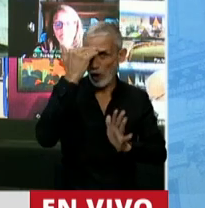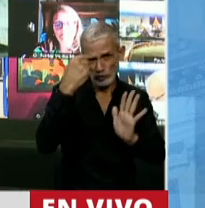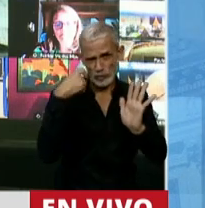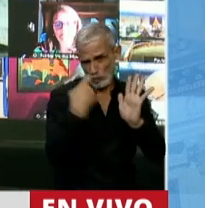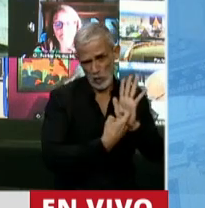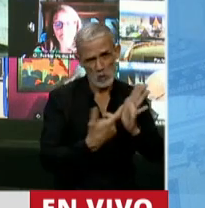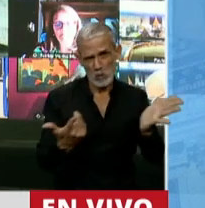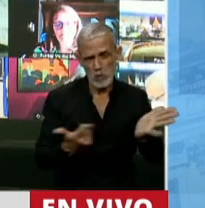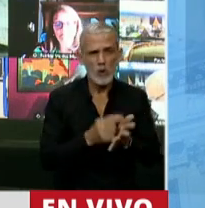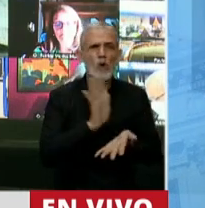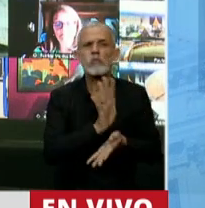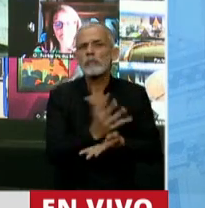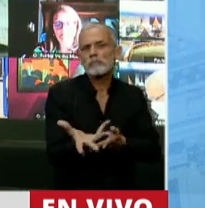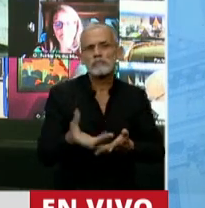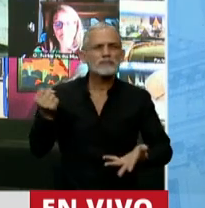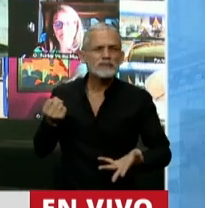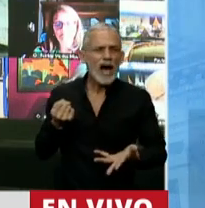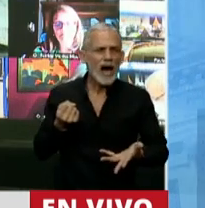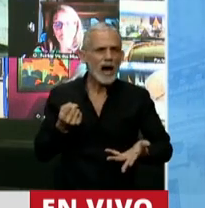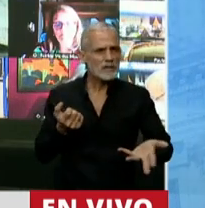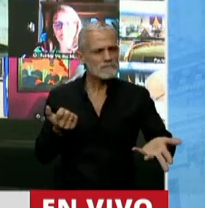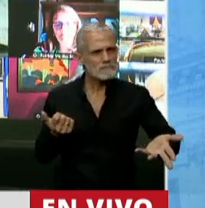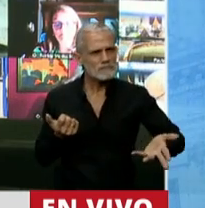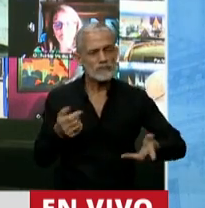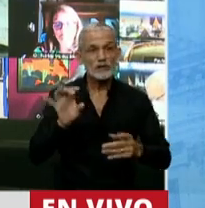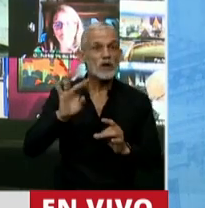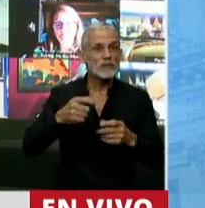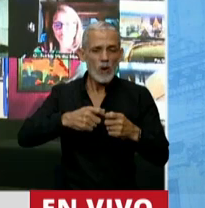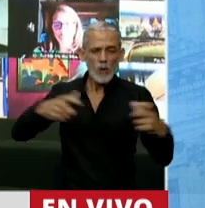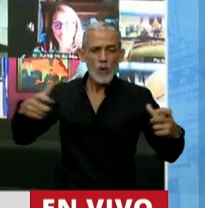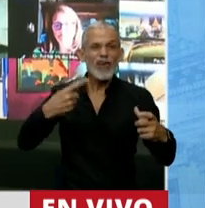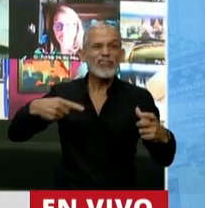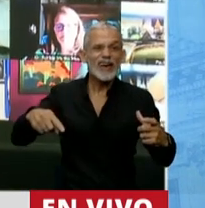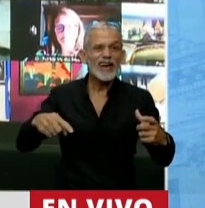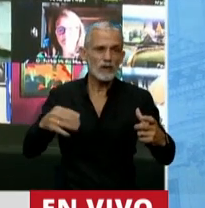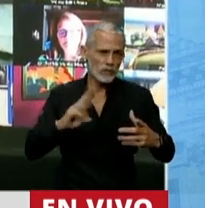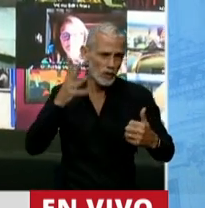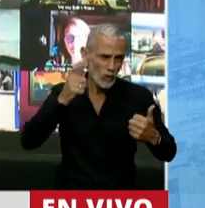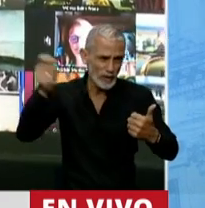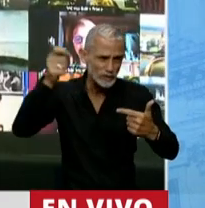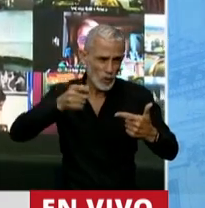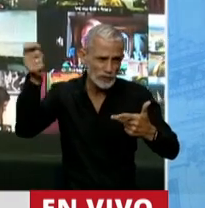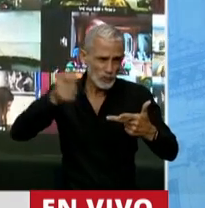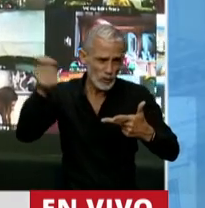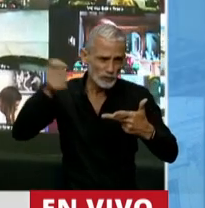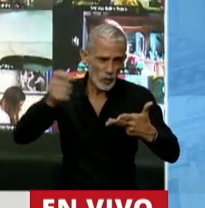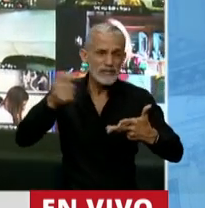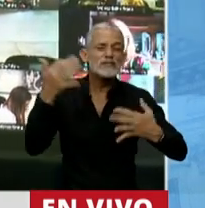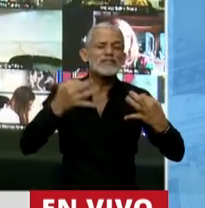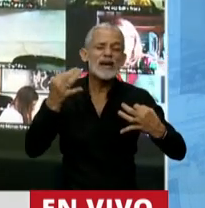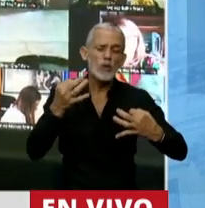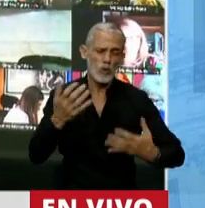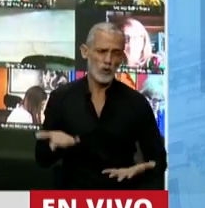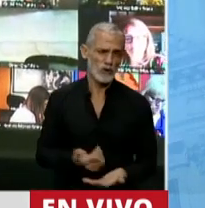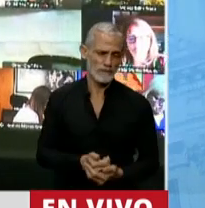inconstitucional, es confiscatorio. Y lo único que va a hacer crecer son la cantidad de amparos en la justicia. Es